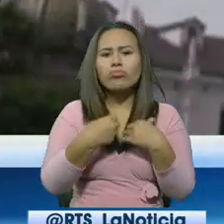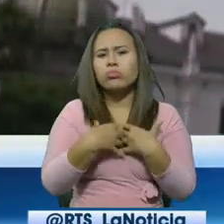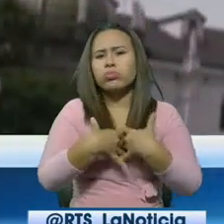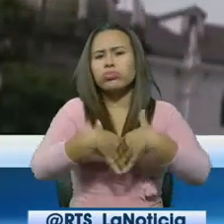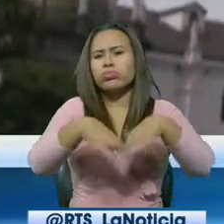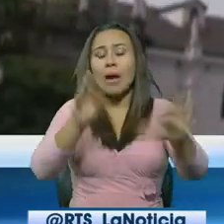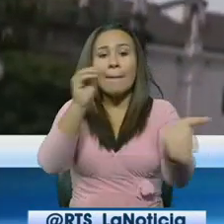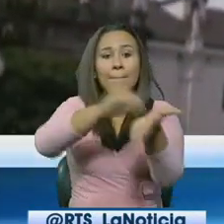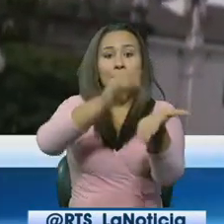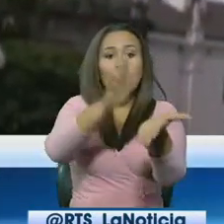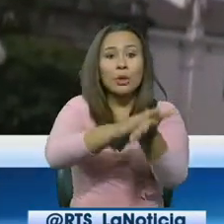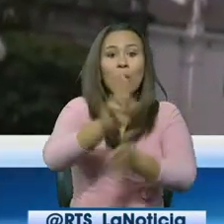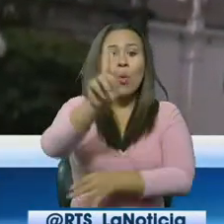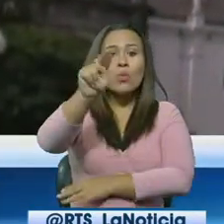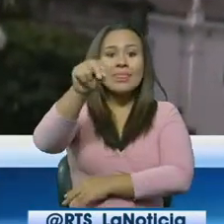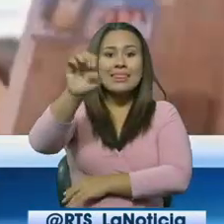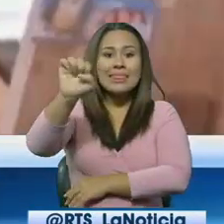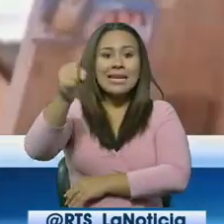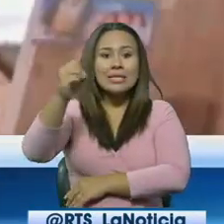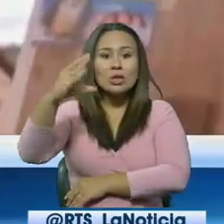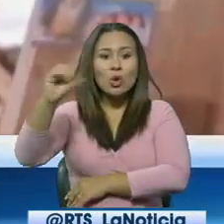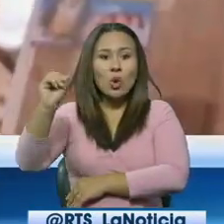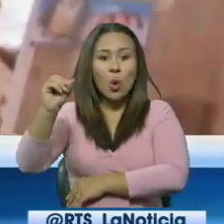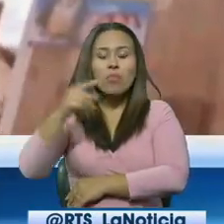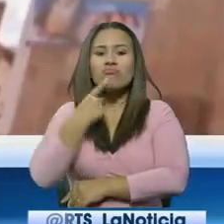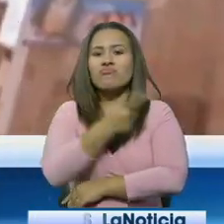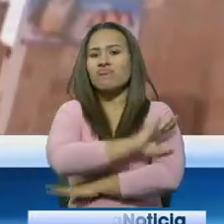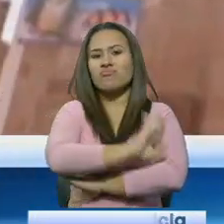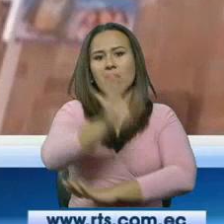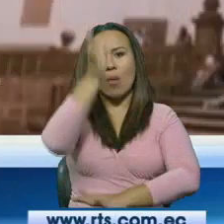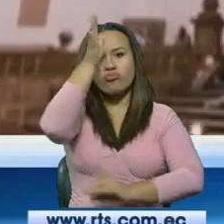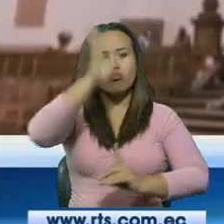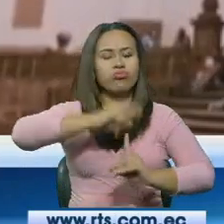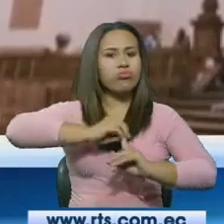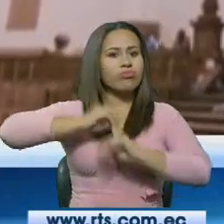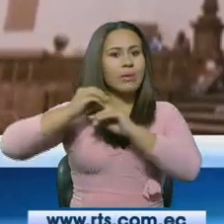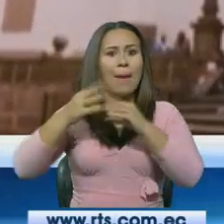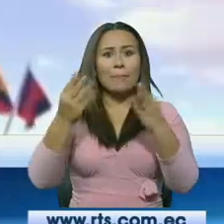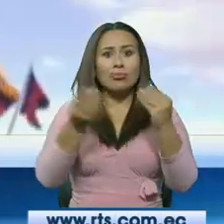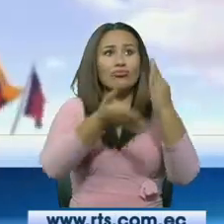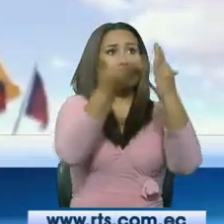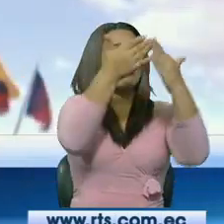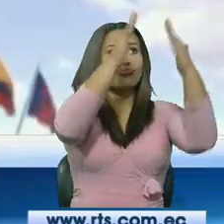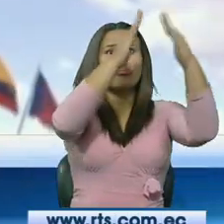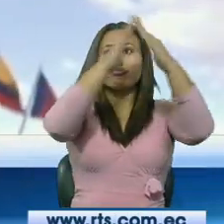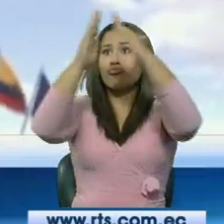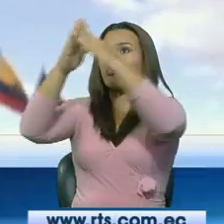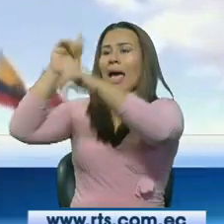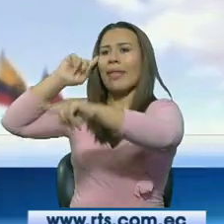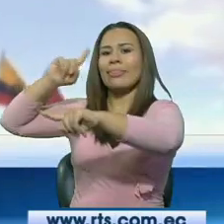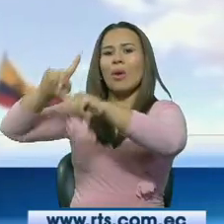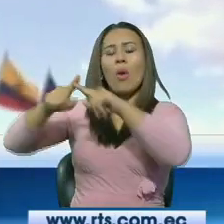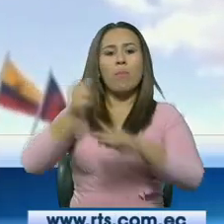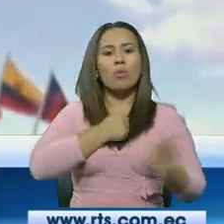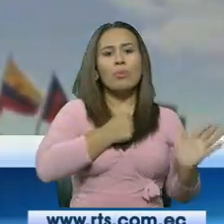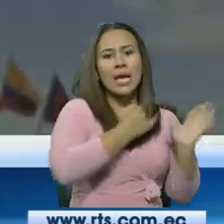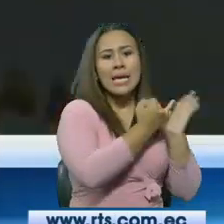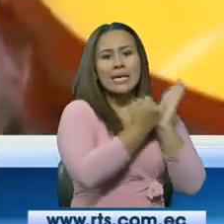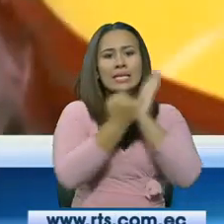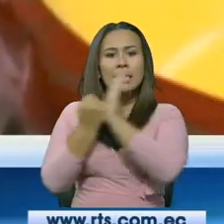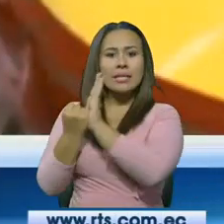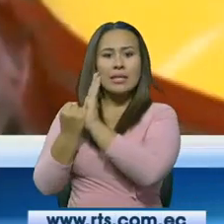declarado por la UNESCO Patrimonio Cultural de la Humanidad. Sin embargo, aparte en sus construcciones coloniales, guarda una identidad